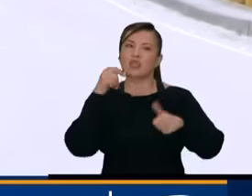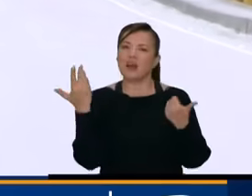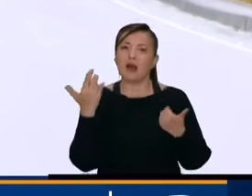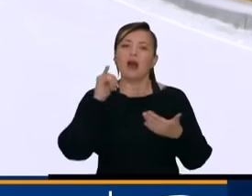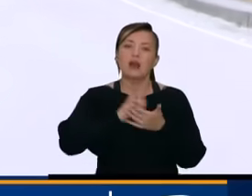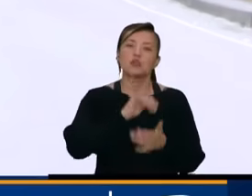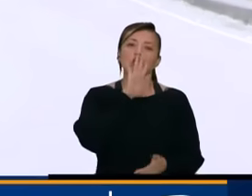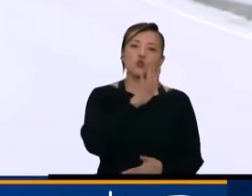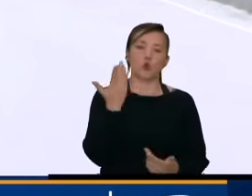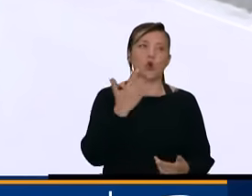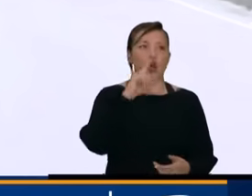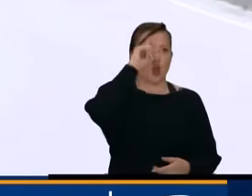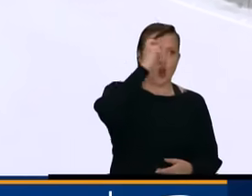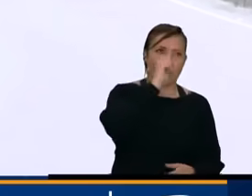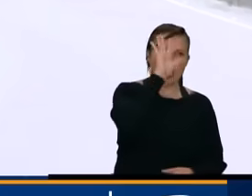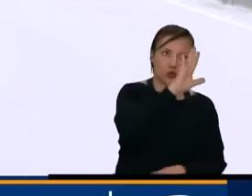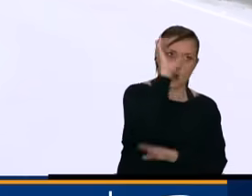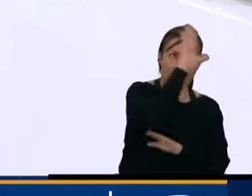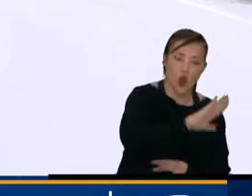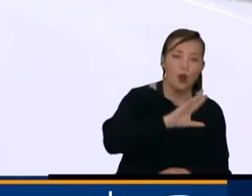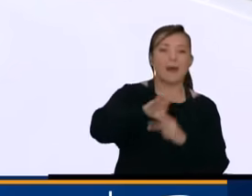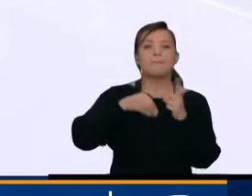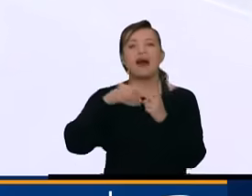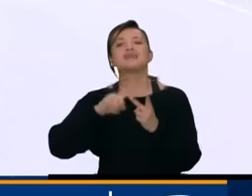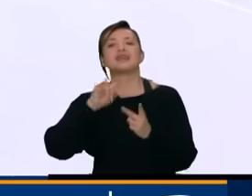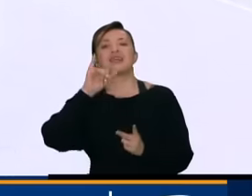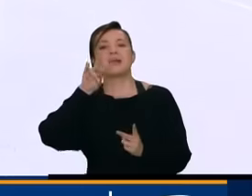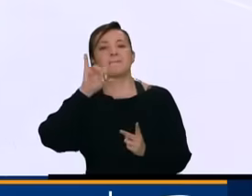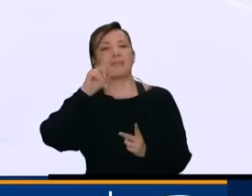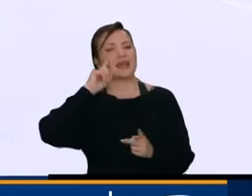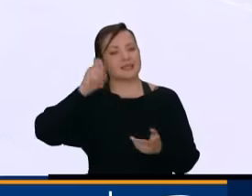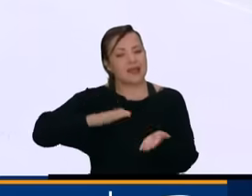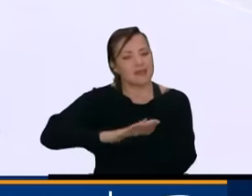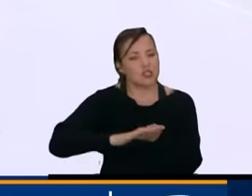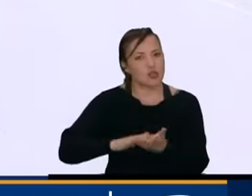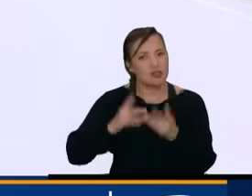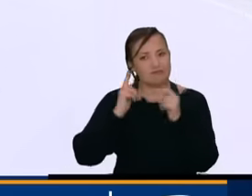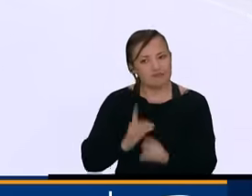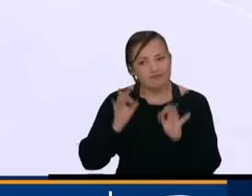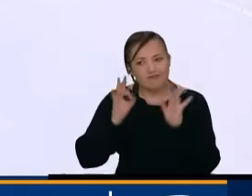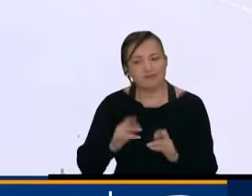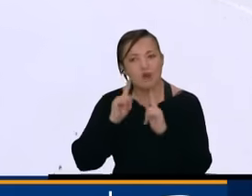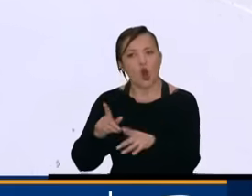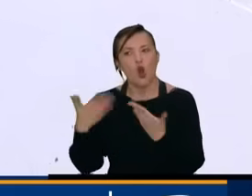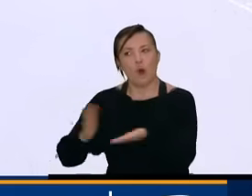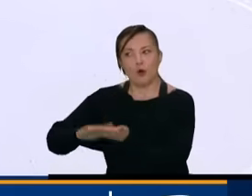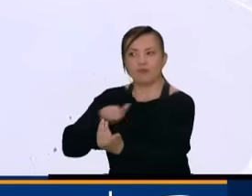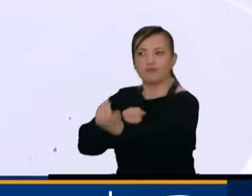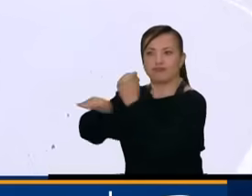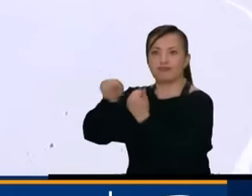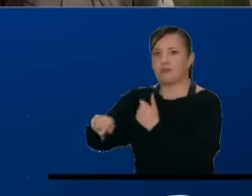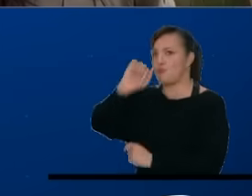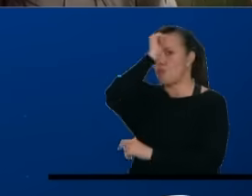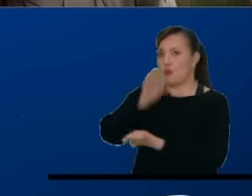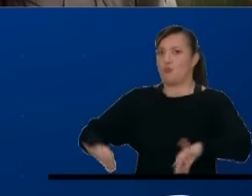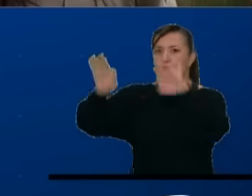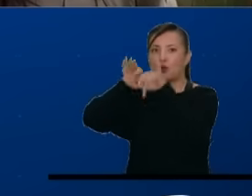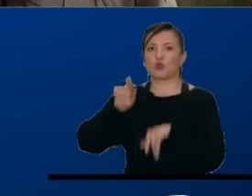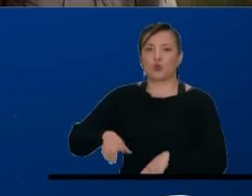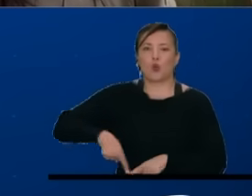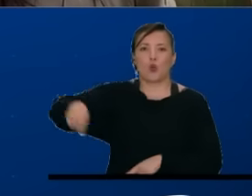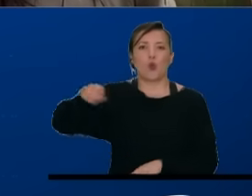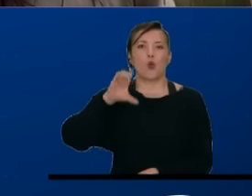manera efectiva se pueda tener una solución propia a esta importante vía como la transversal del Cusiana. Gobernador,